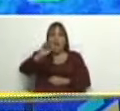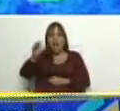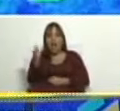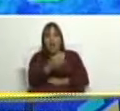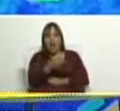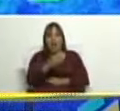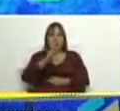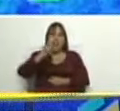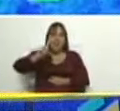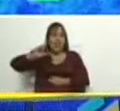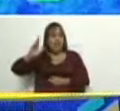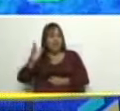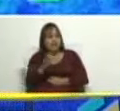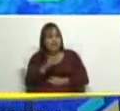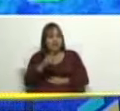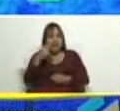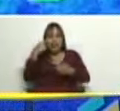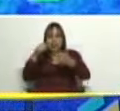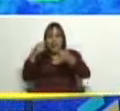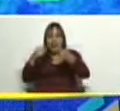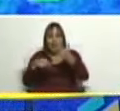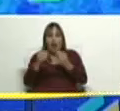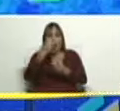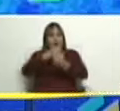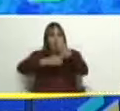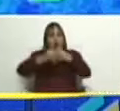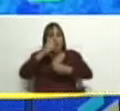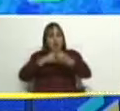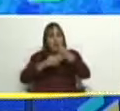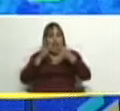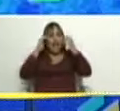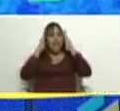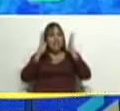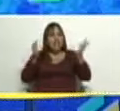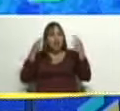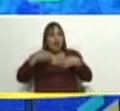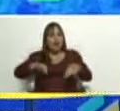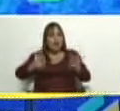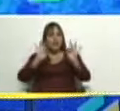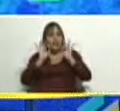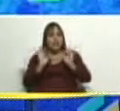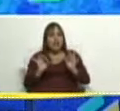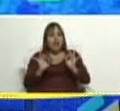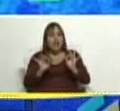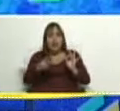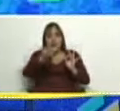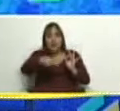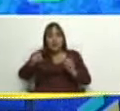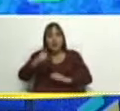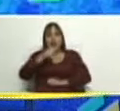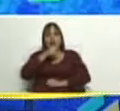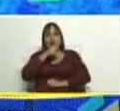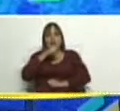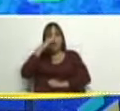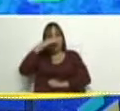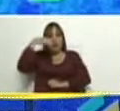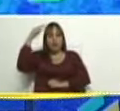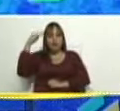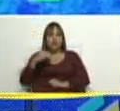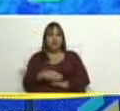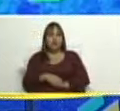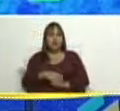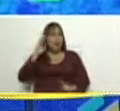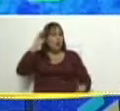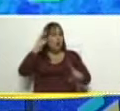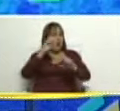y llevar una nutrición de atención especial a nuestros adultos mayores. La